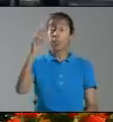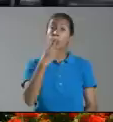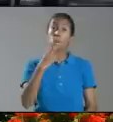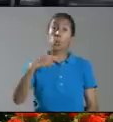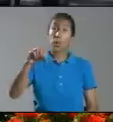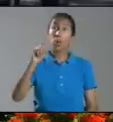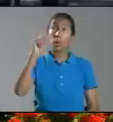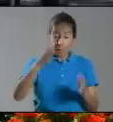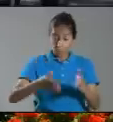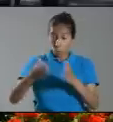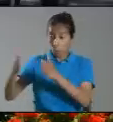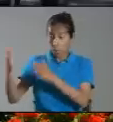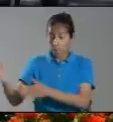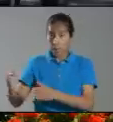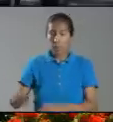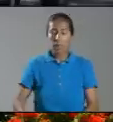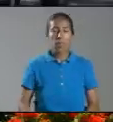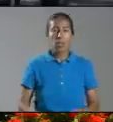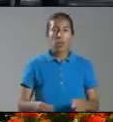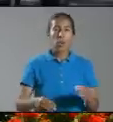plan lo sustituyo por el mío.